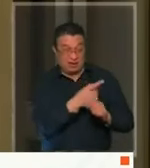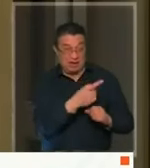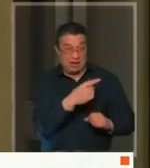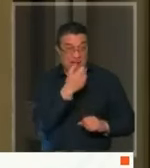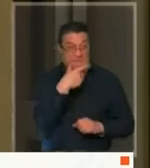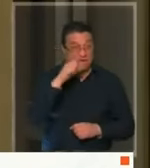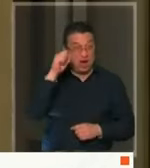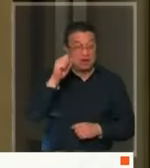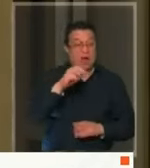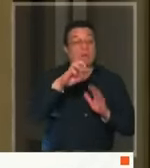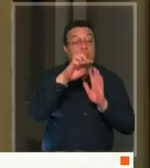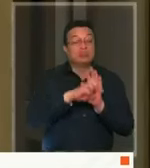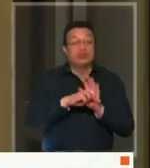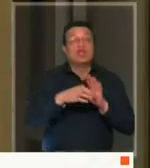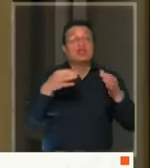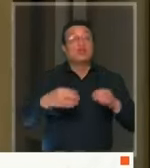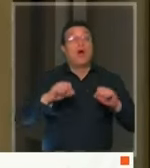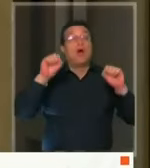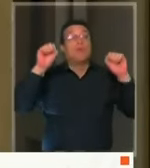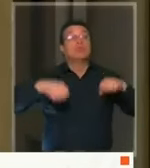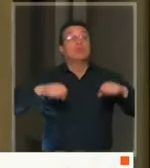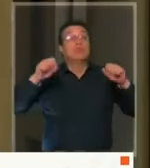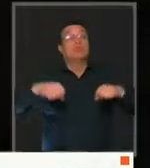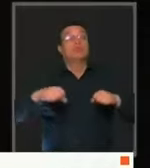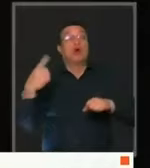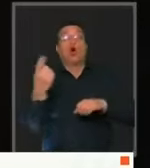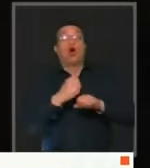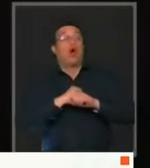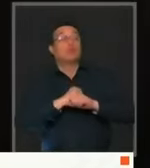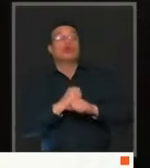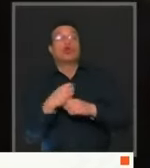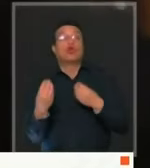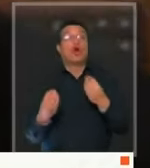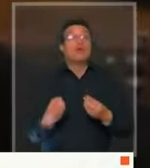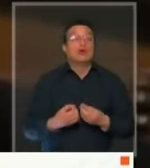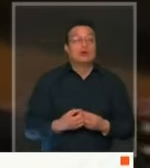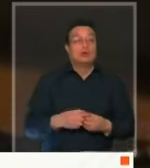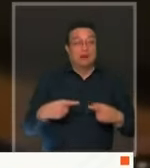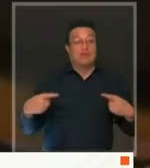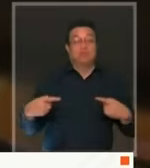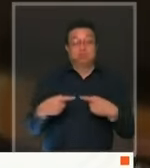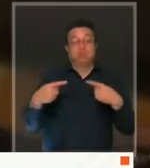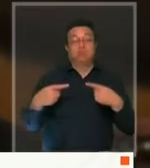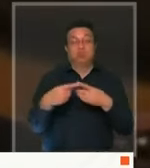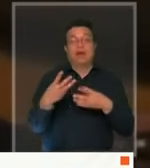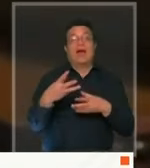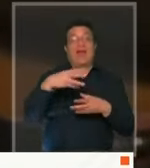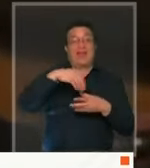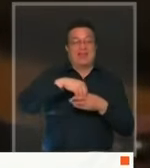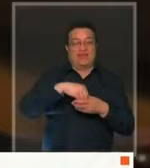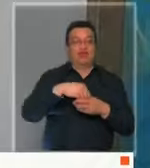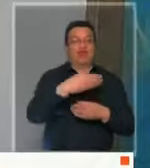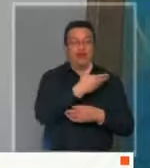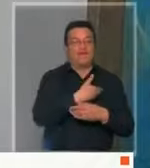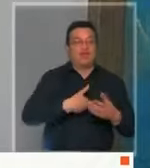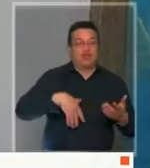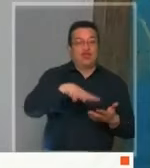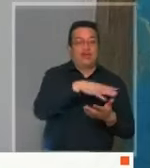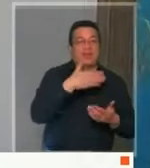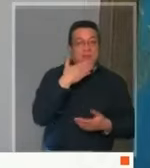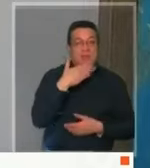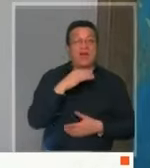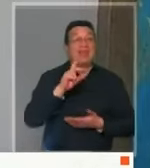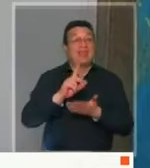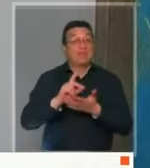los proyectos de seguridad terminan aprobados por parte de la oposición? El concepto generó tensiones al interior del propio oficialismo. El diputado